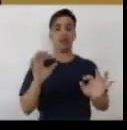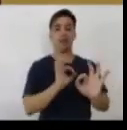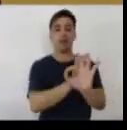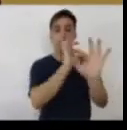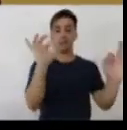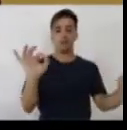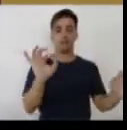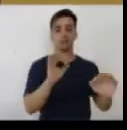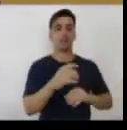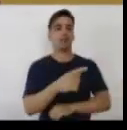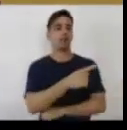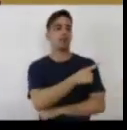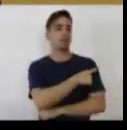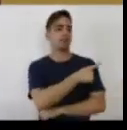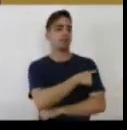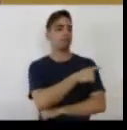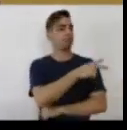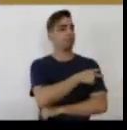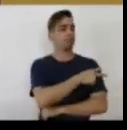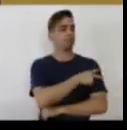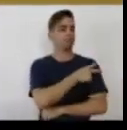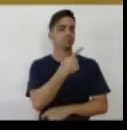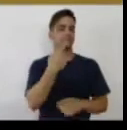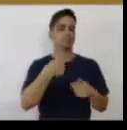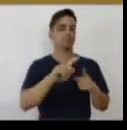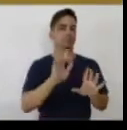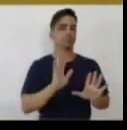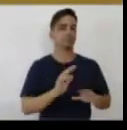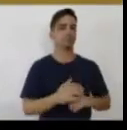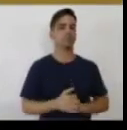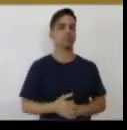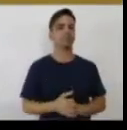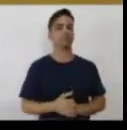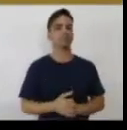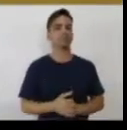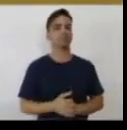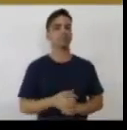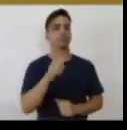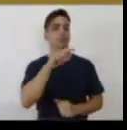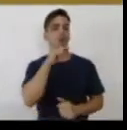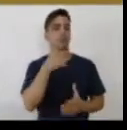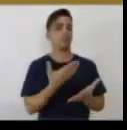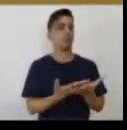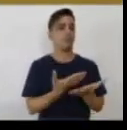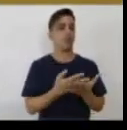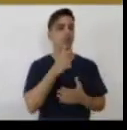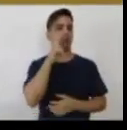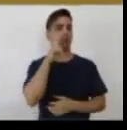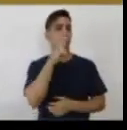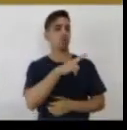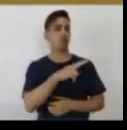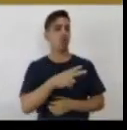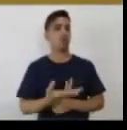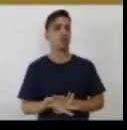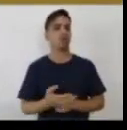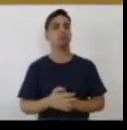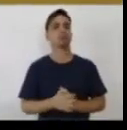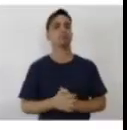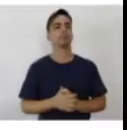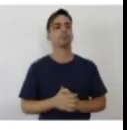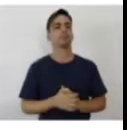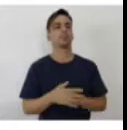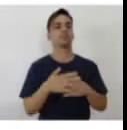sus especialidades en el nivel educativo que les corresponda. Entonces, les propongo que